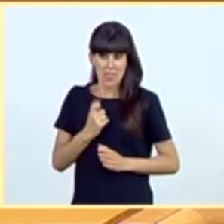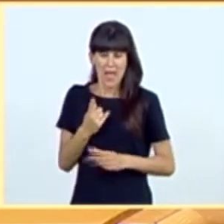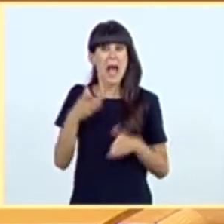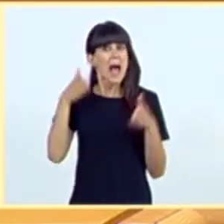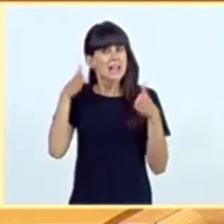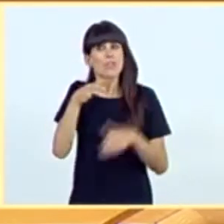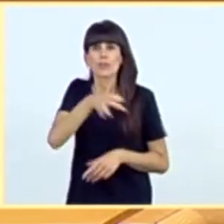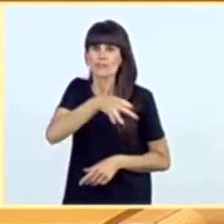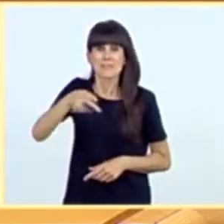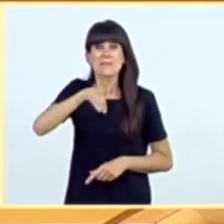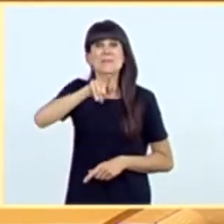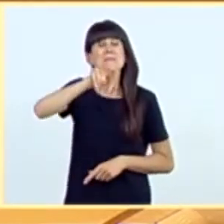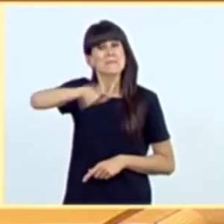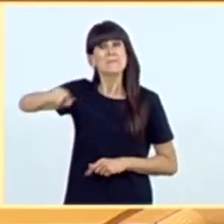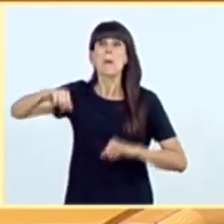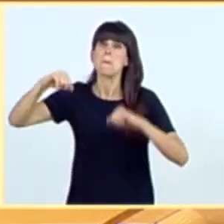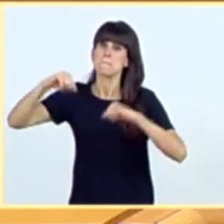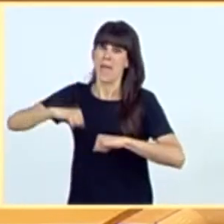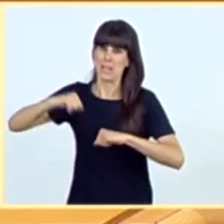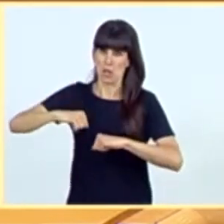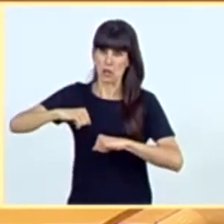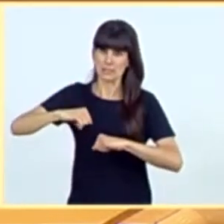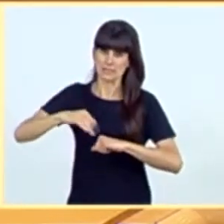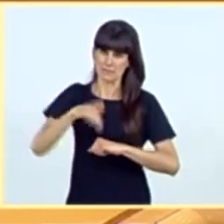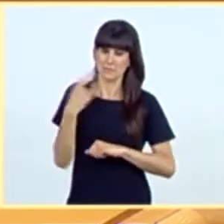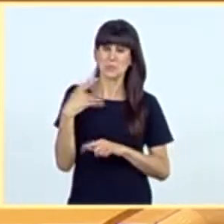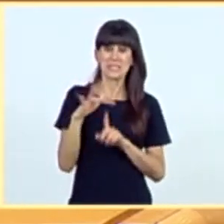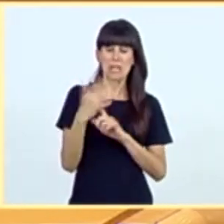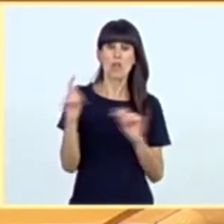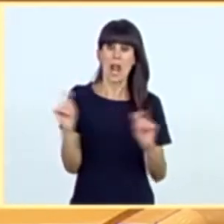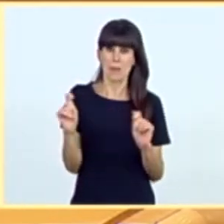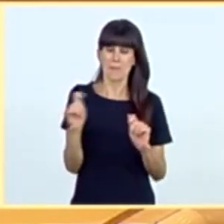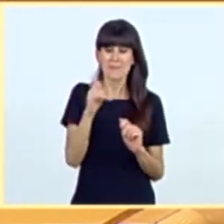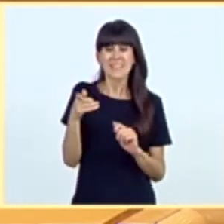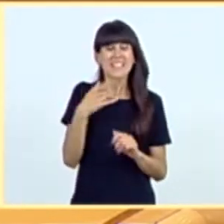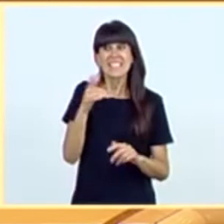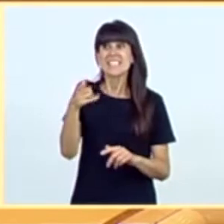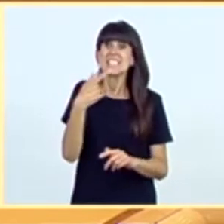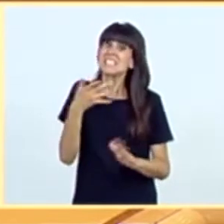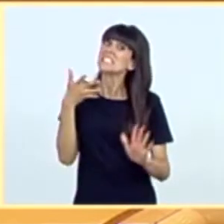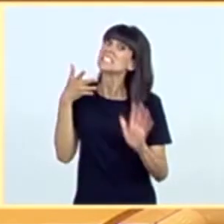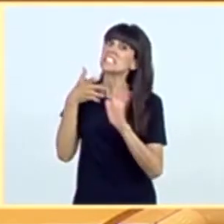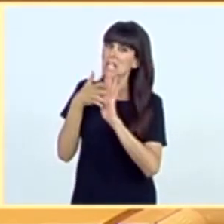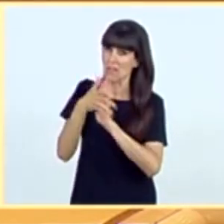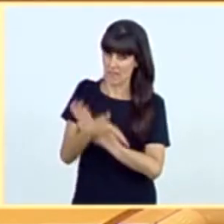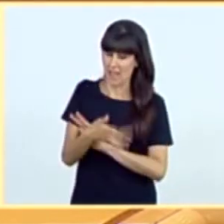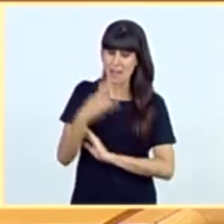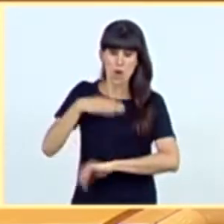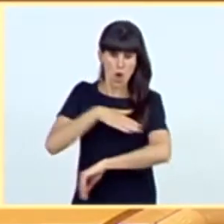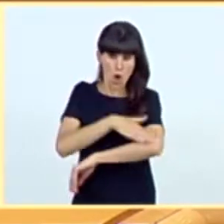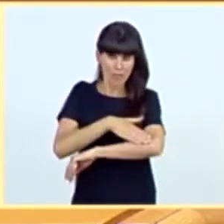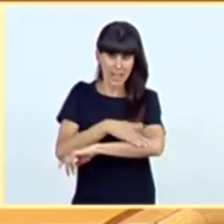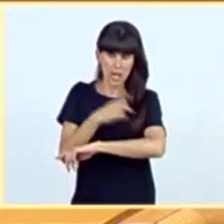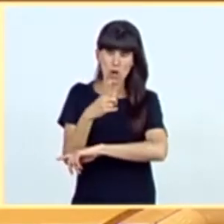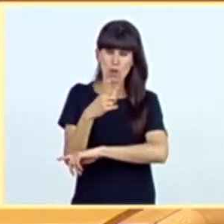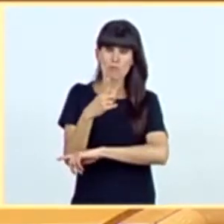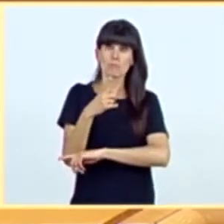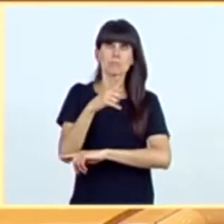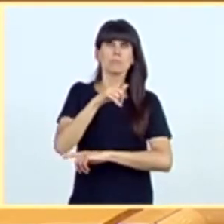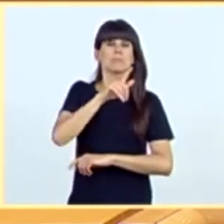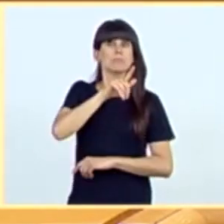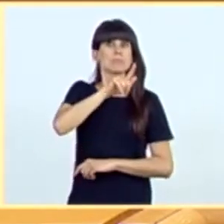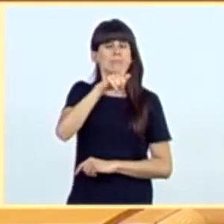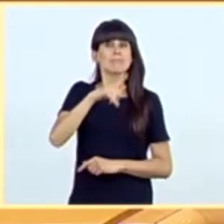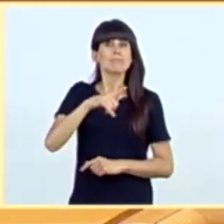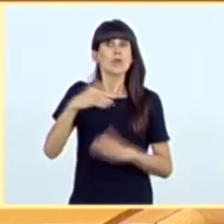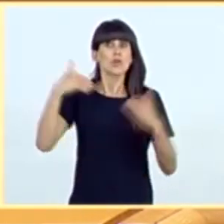atención adecuada a los mayores durante el estado de alarma. Es decir, señoría, el Gobierno reforzó las competencias de las